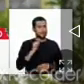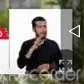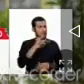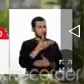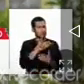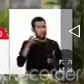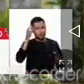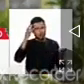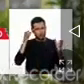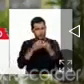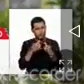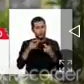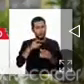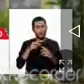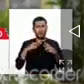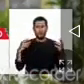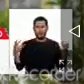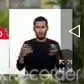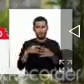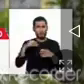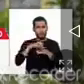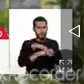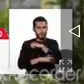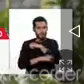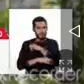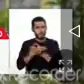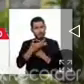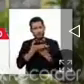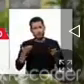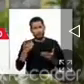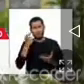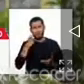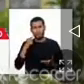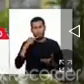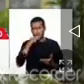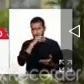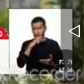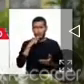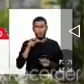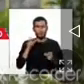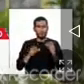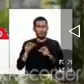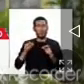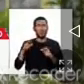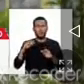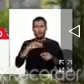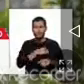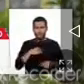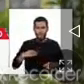señores congresistas de la República, señoras y señores ministros de Estado,